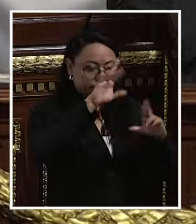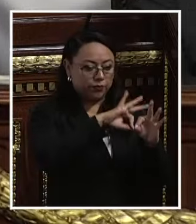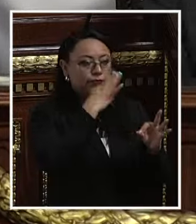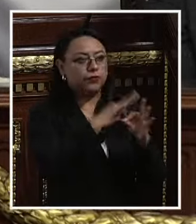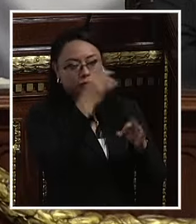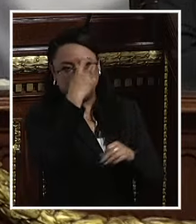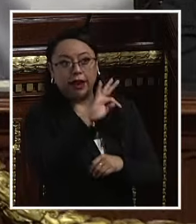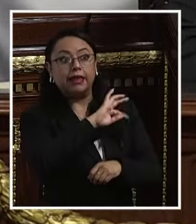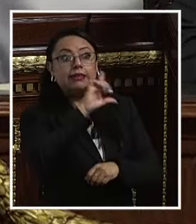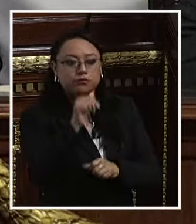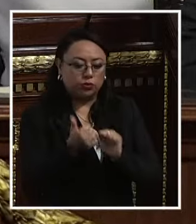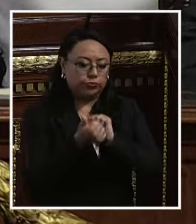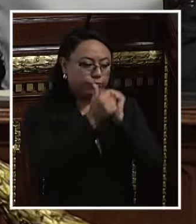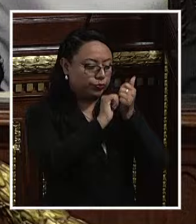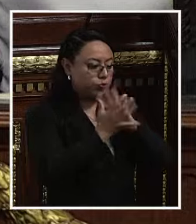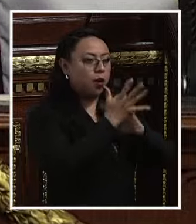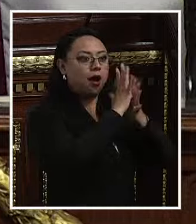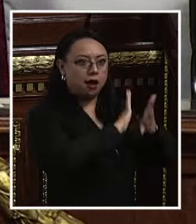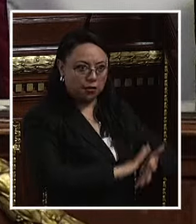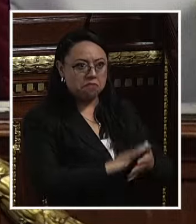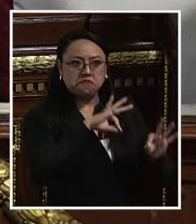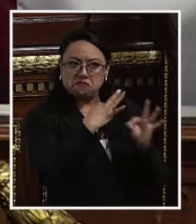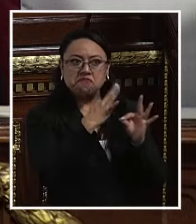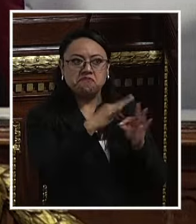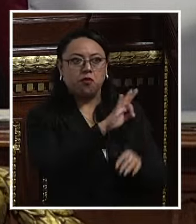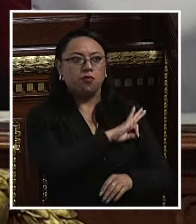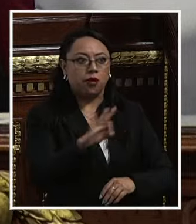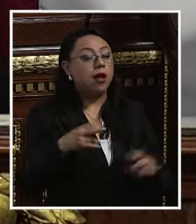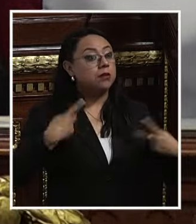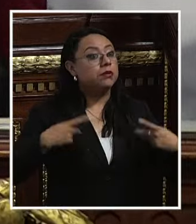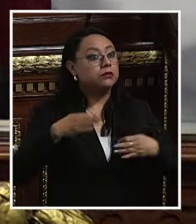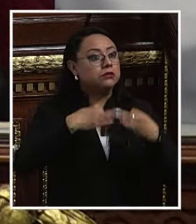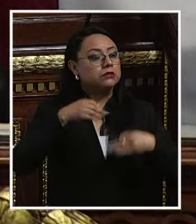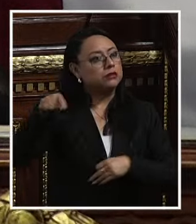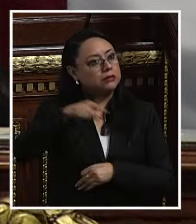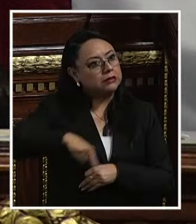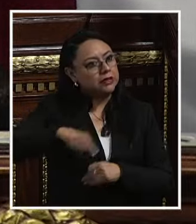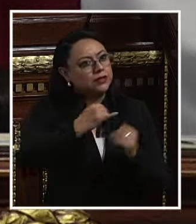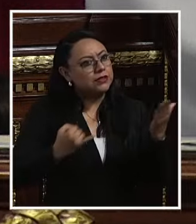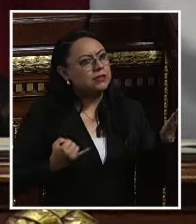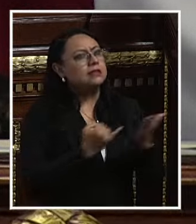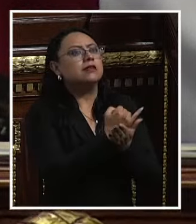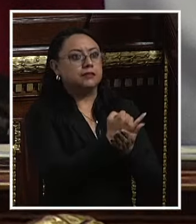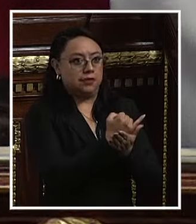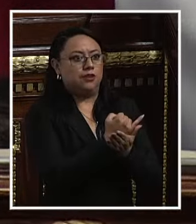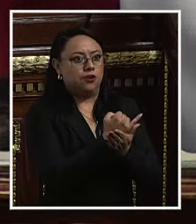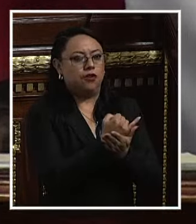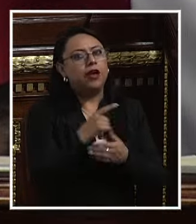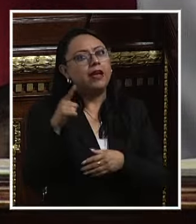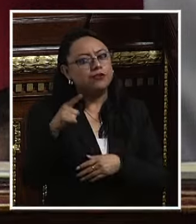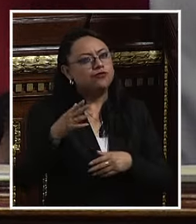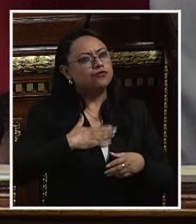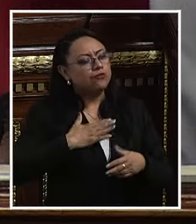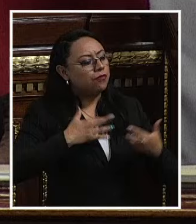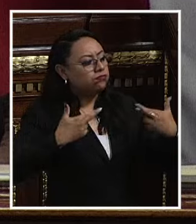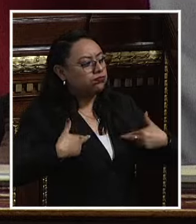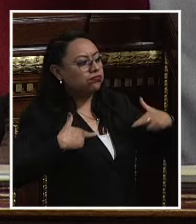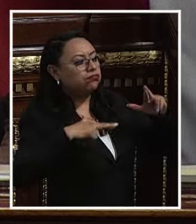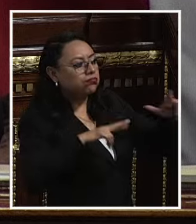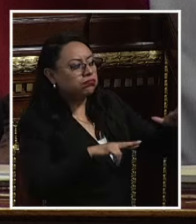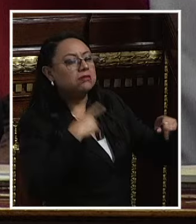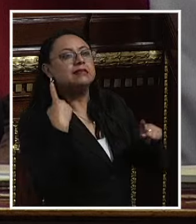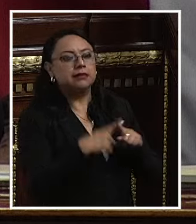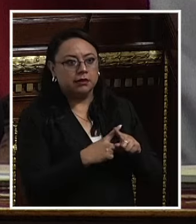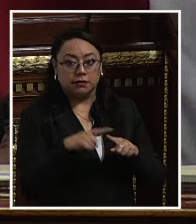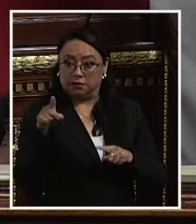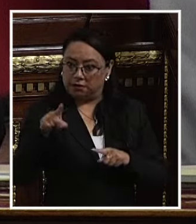políticas consecuentes. La ciudadanía determinó cómo quería ser representada y depositó